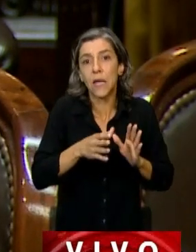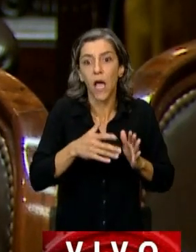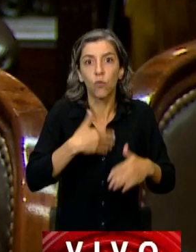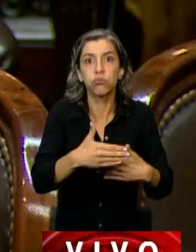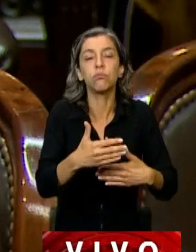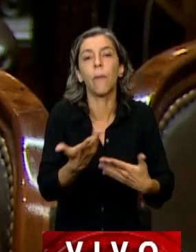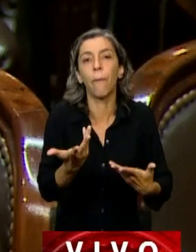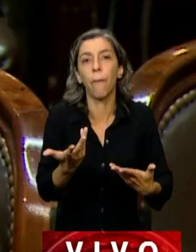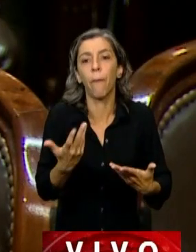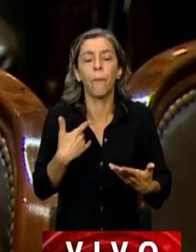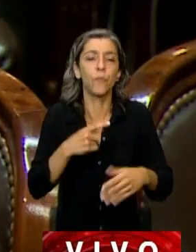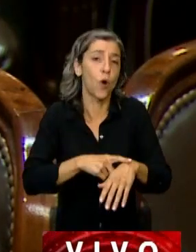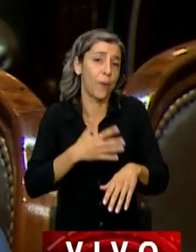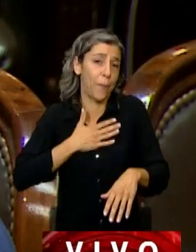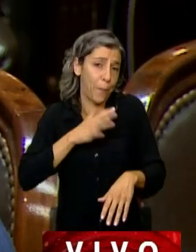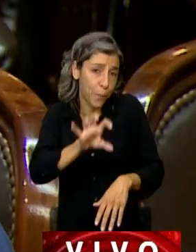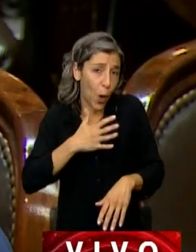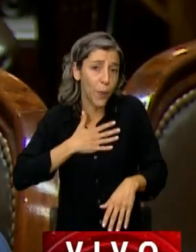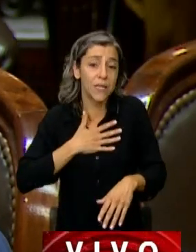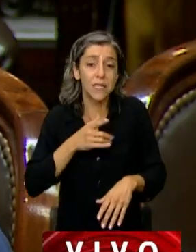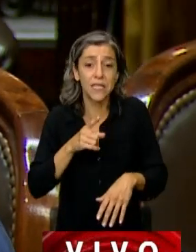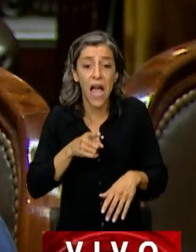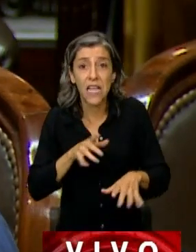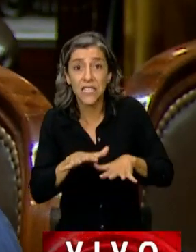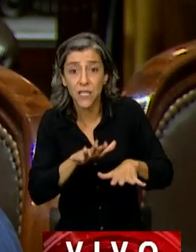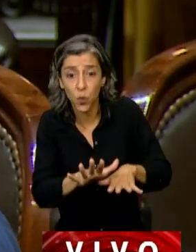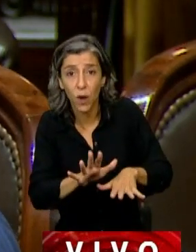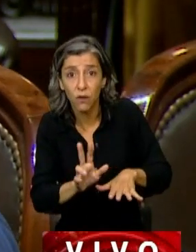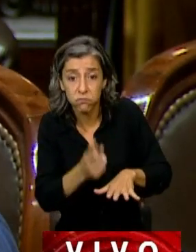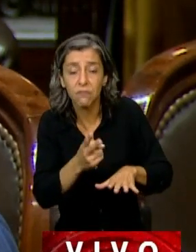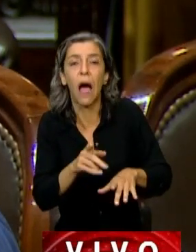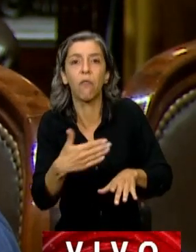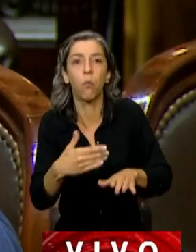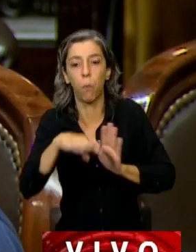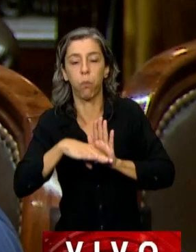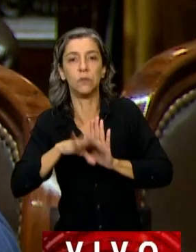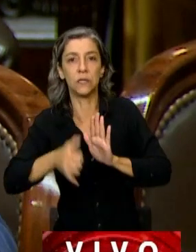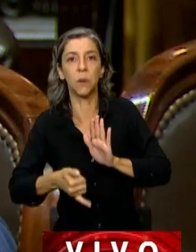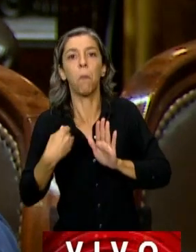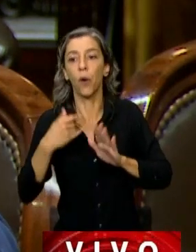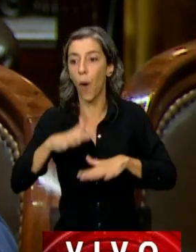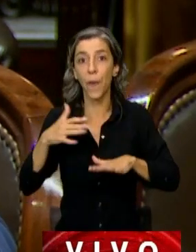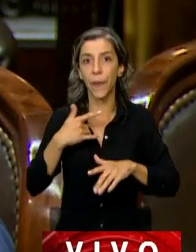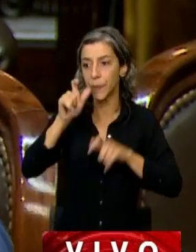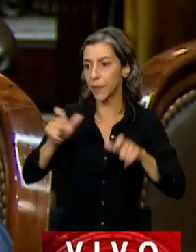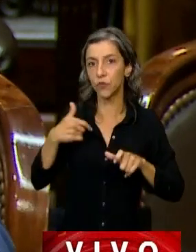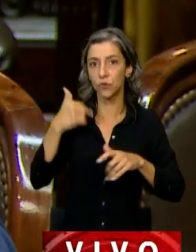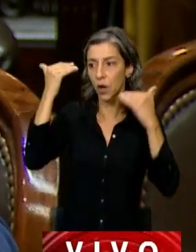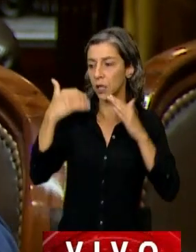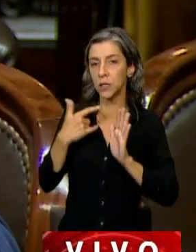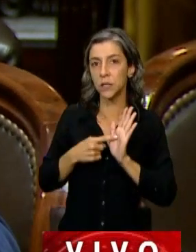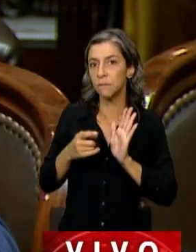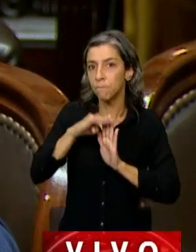este terrible hecho en mi provincia. Y muchos docentes me dicen: Martín, tenemos temor a denunciar porque nos sentimos solos, porque no